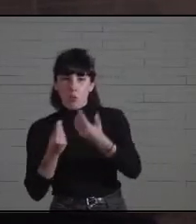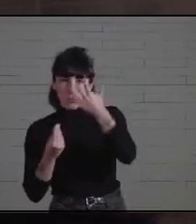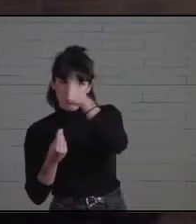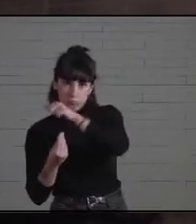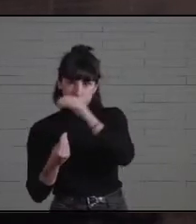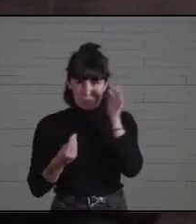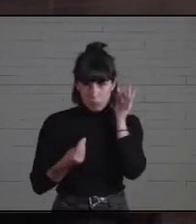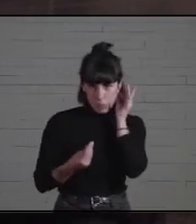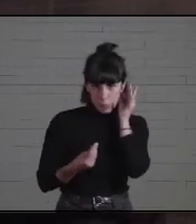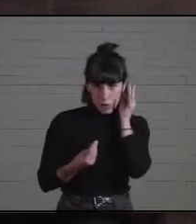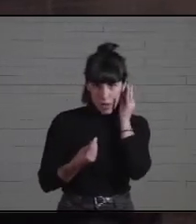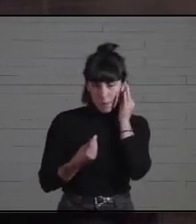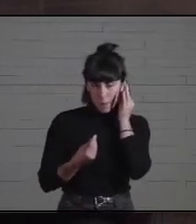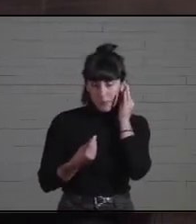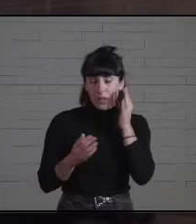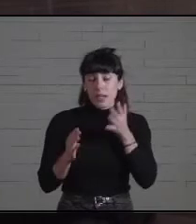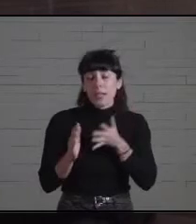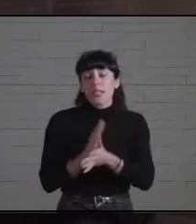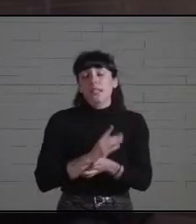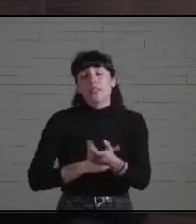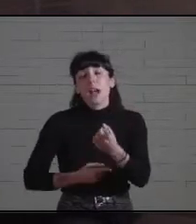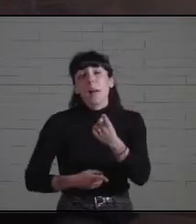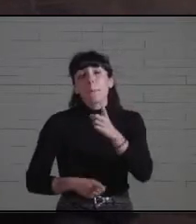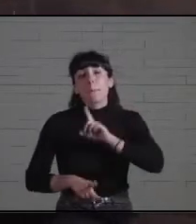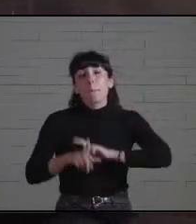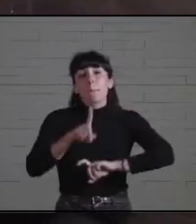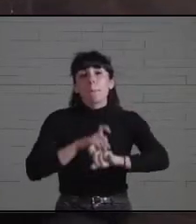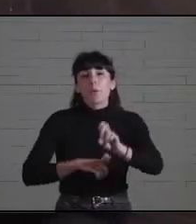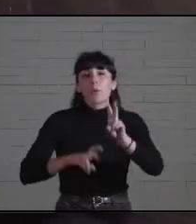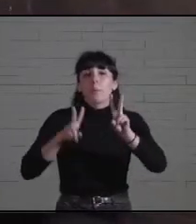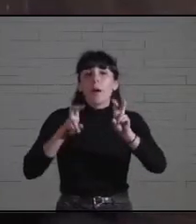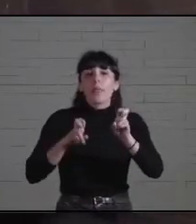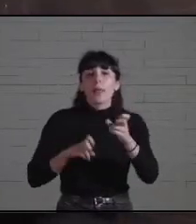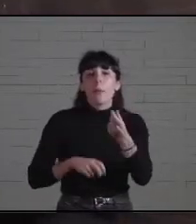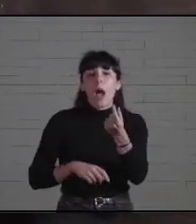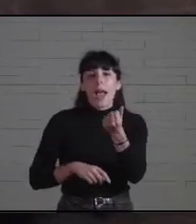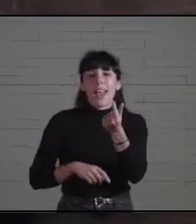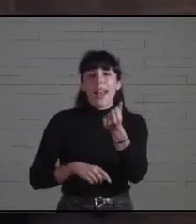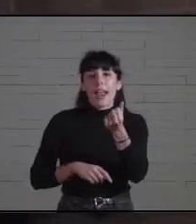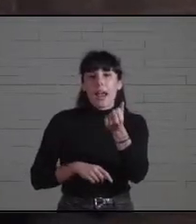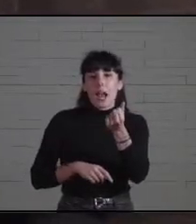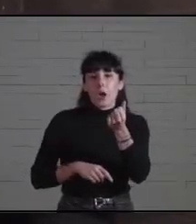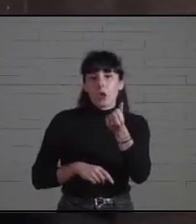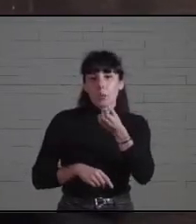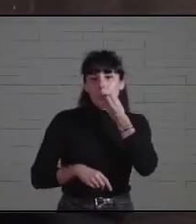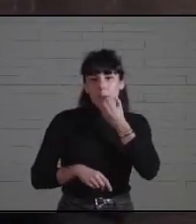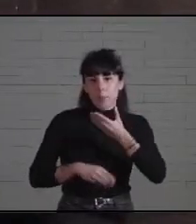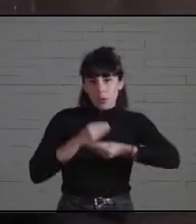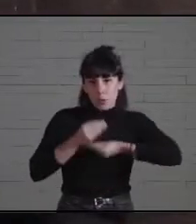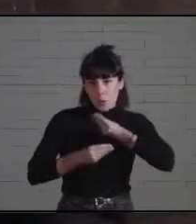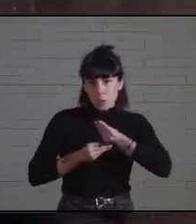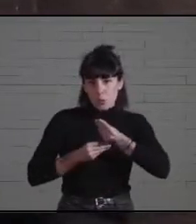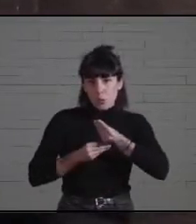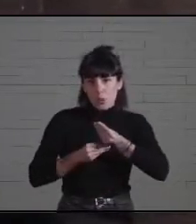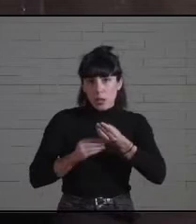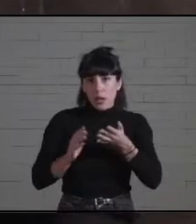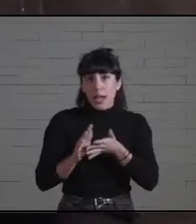pues es un problema desde el punto de vista de la eficiencia económica de esta inversión y